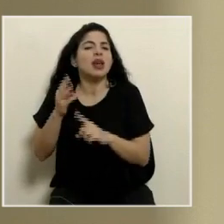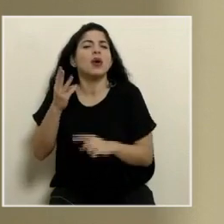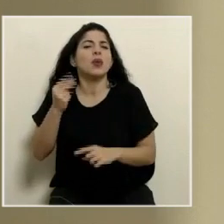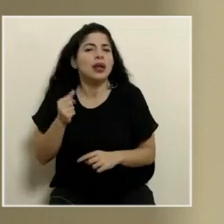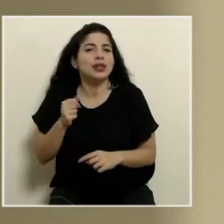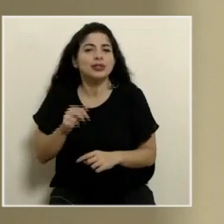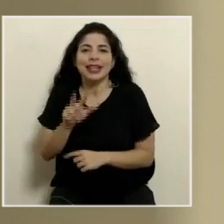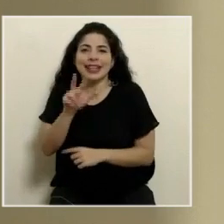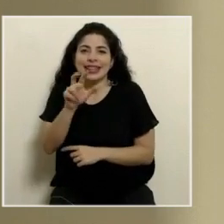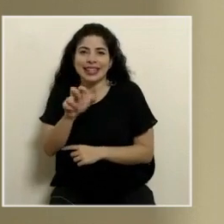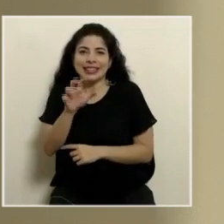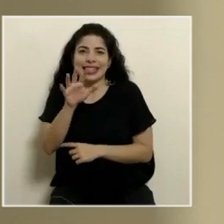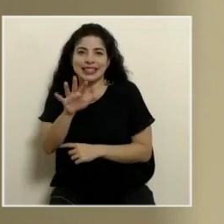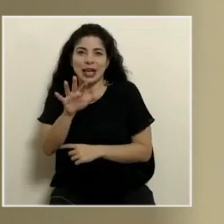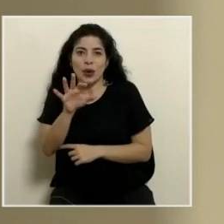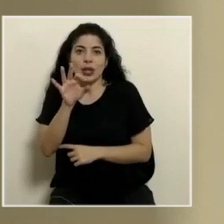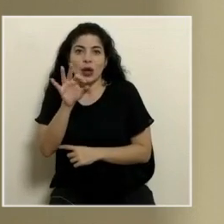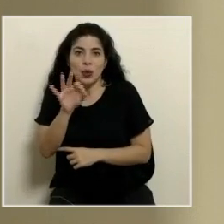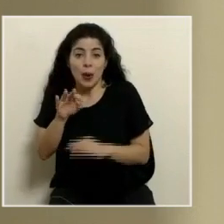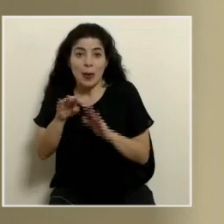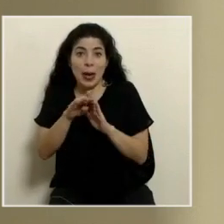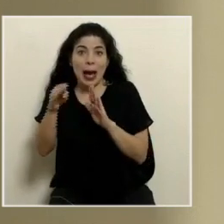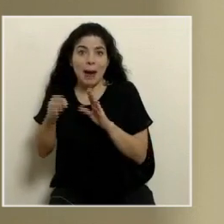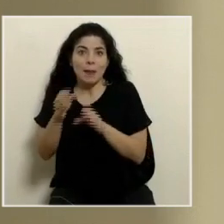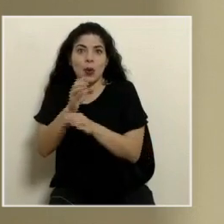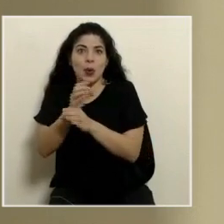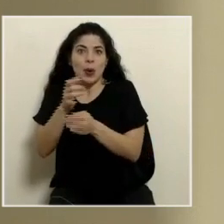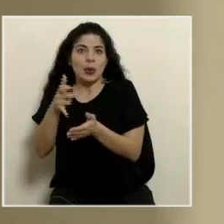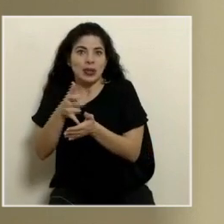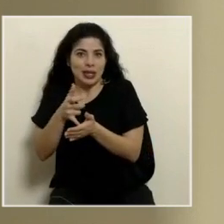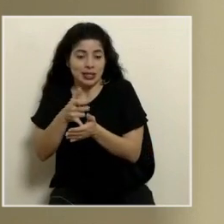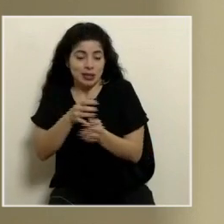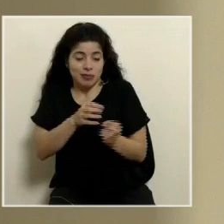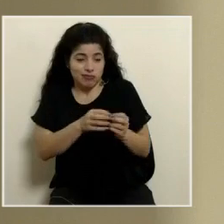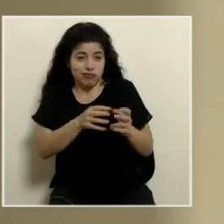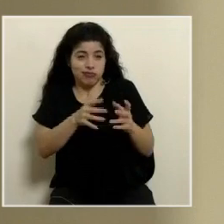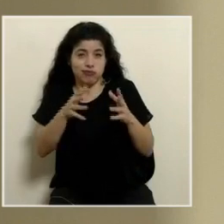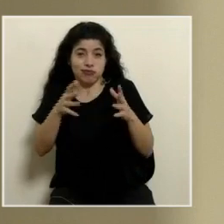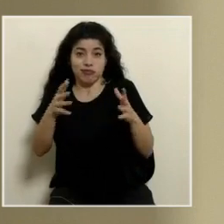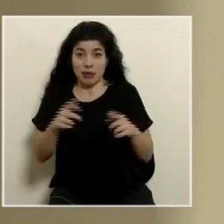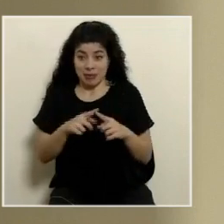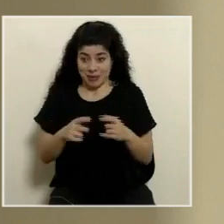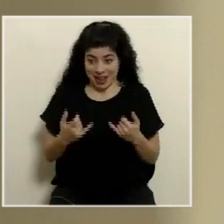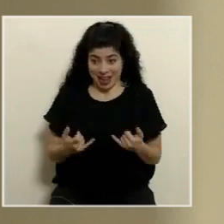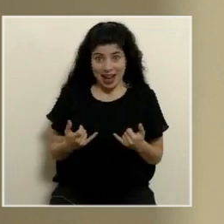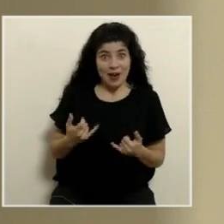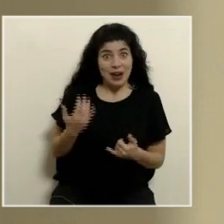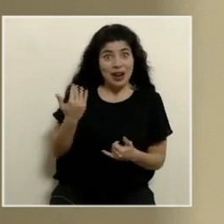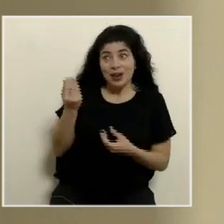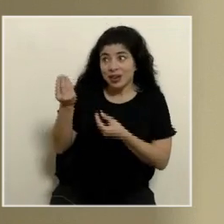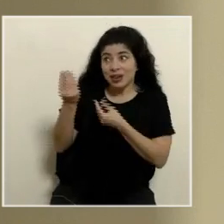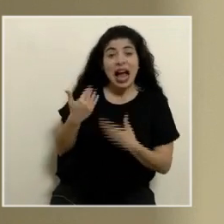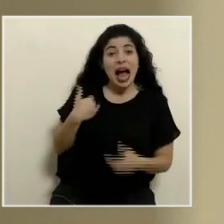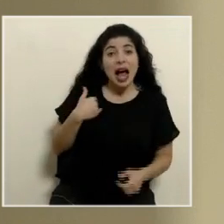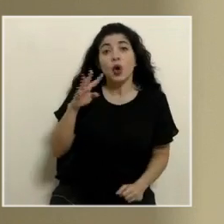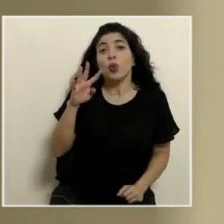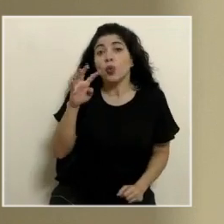de 359 camas UCI. Y hoy el último dato que tengo es que